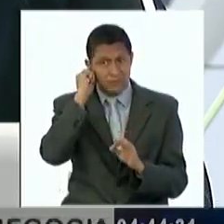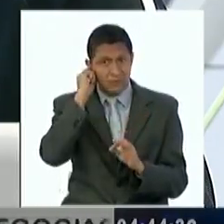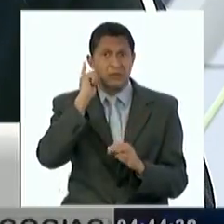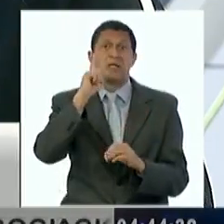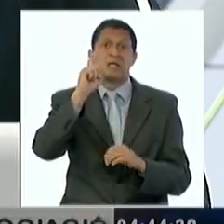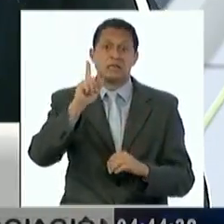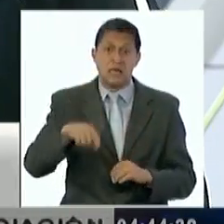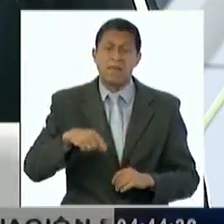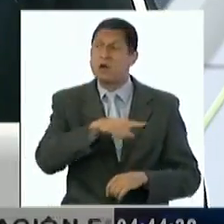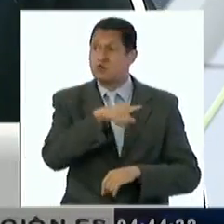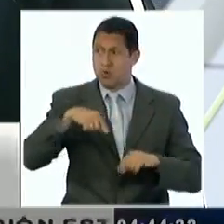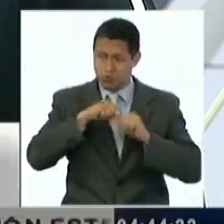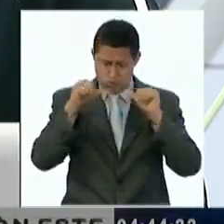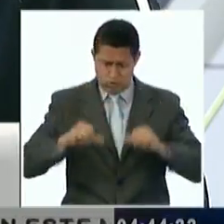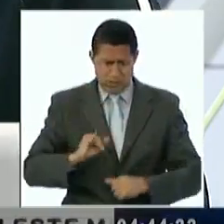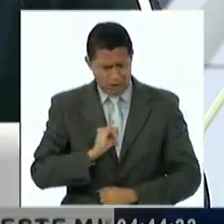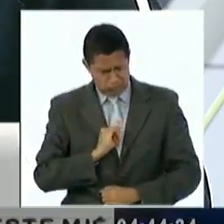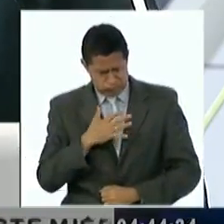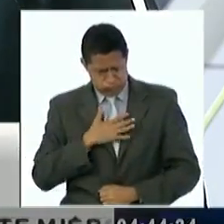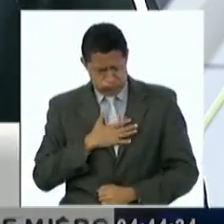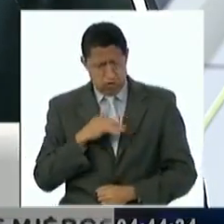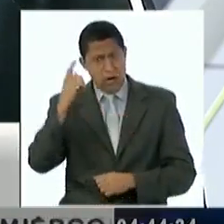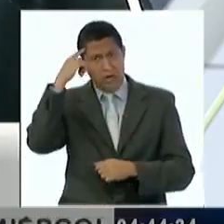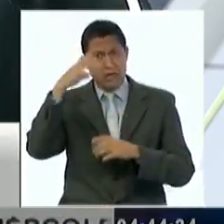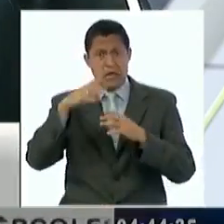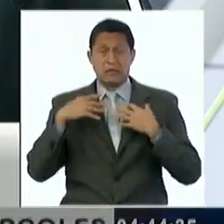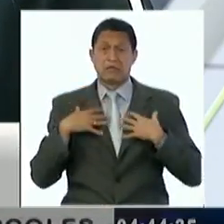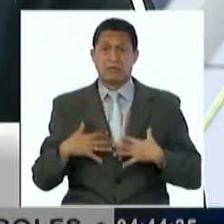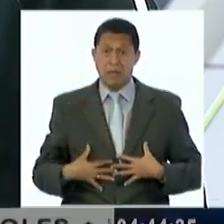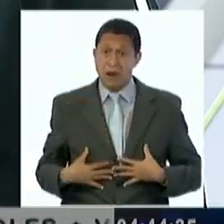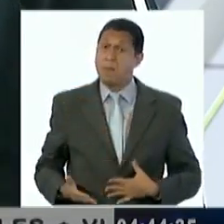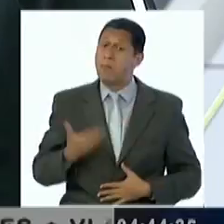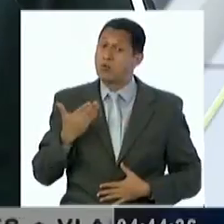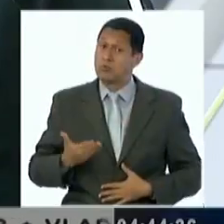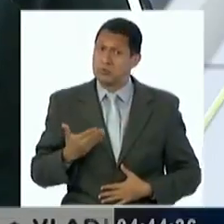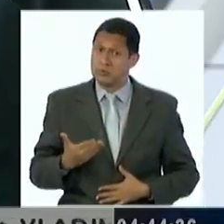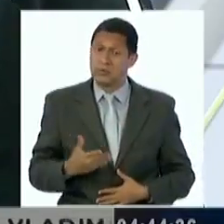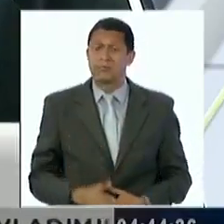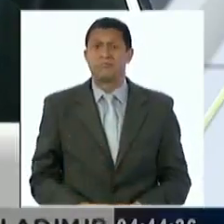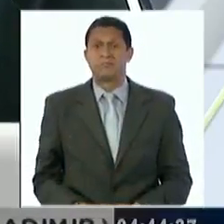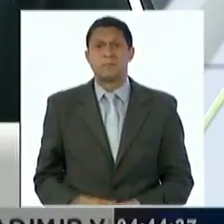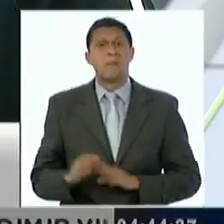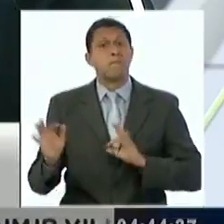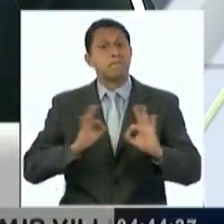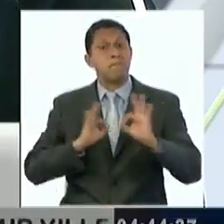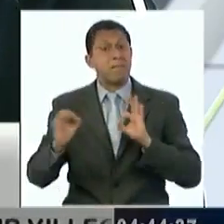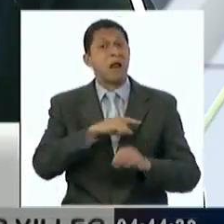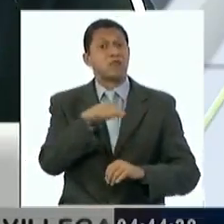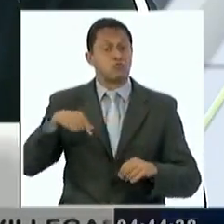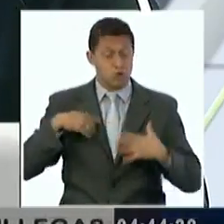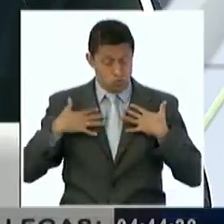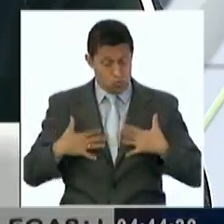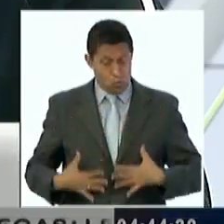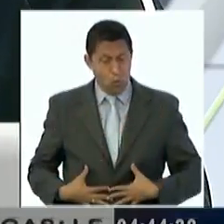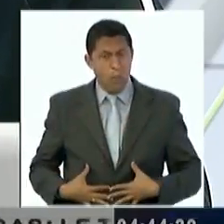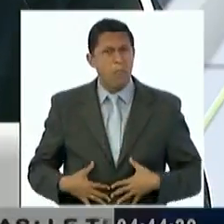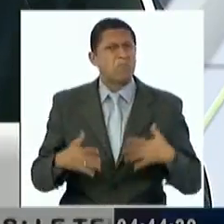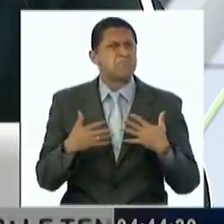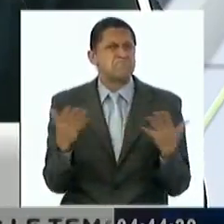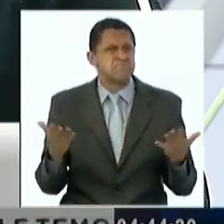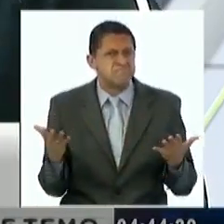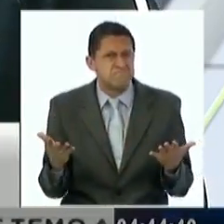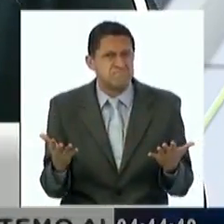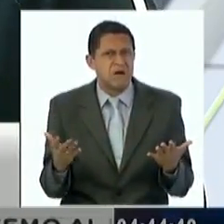nuestro sistema inmunológico sistema nervioso se llama endocrino también es importante en preparar nuestro organismo para que por